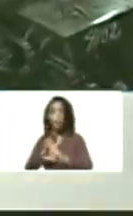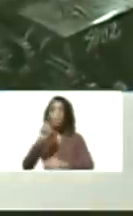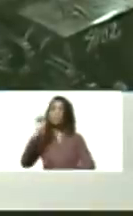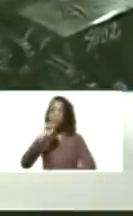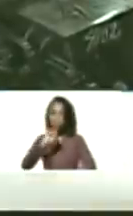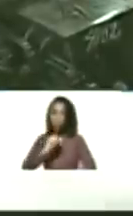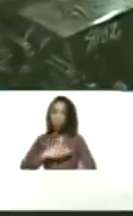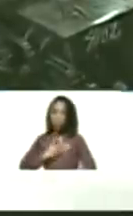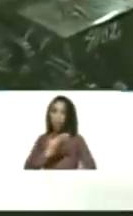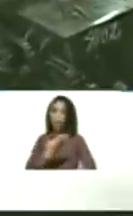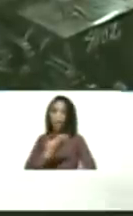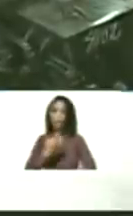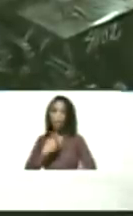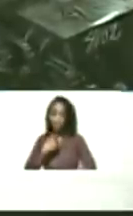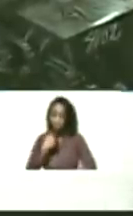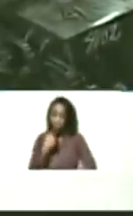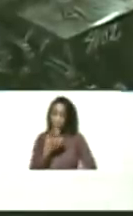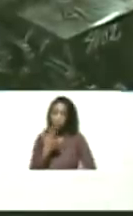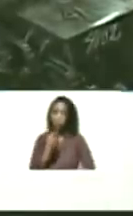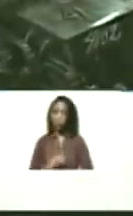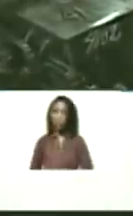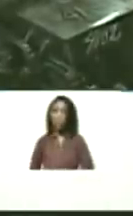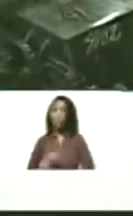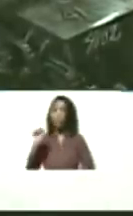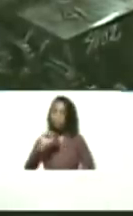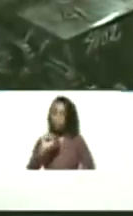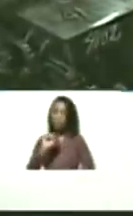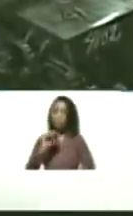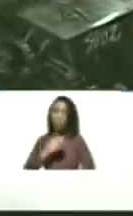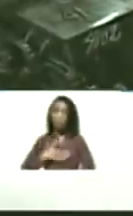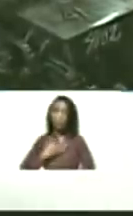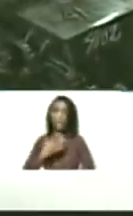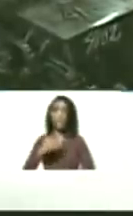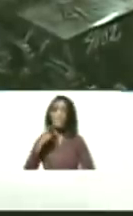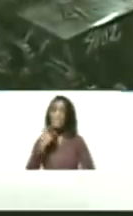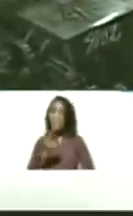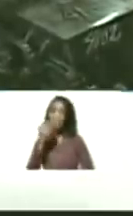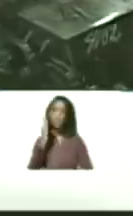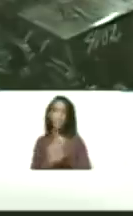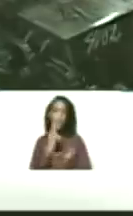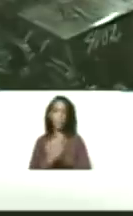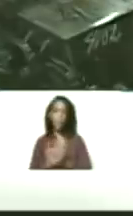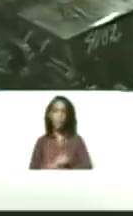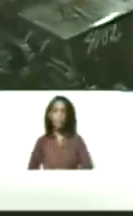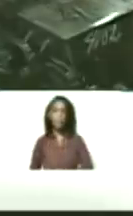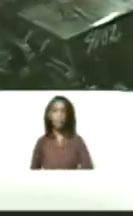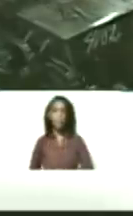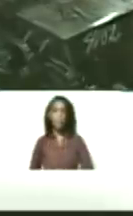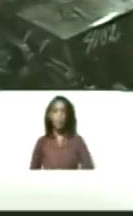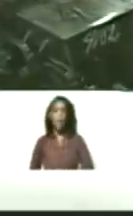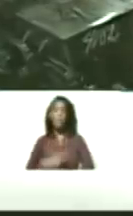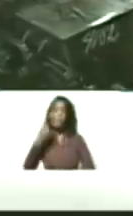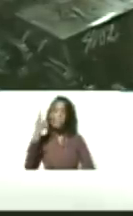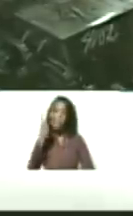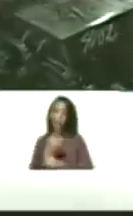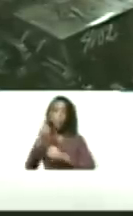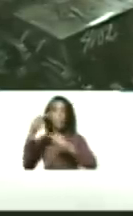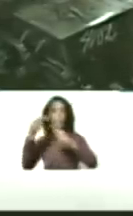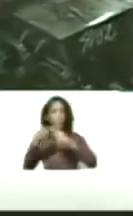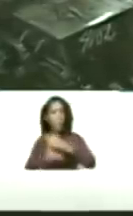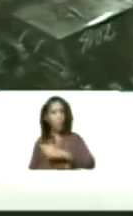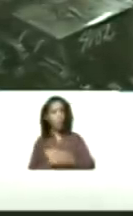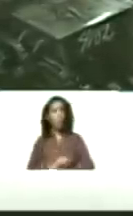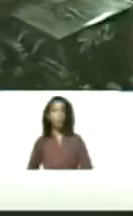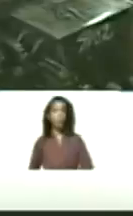puede, digo yo. Sí se puede, digo siempre. Debemos profundizar